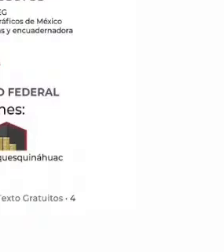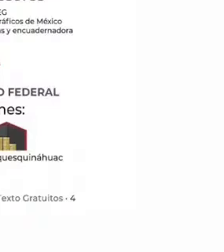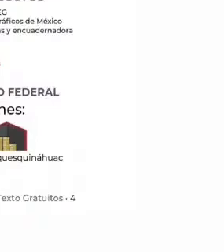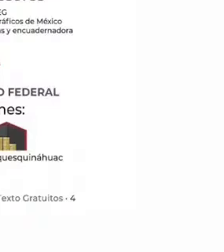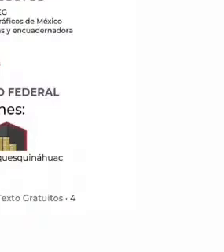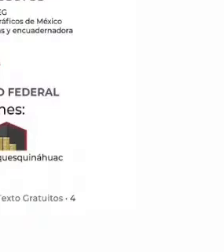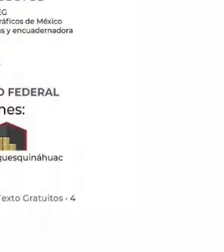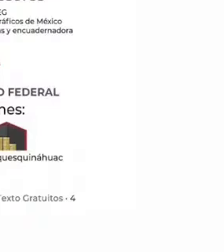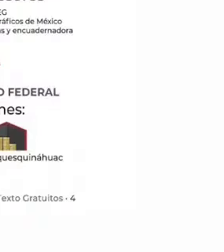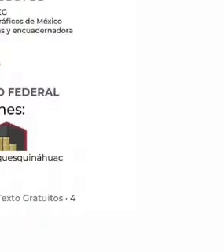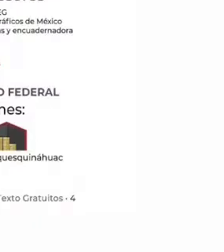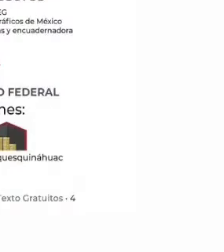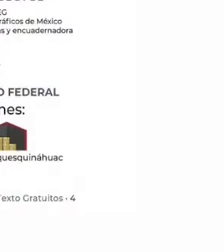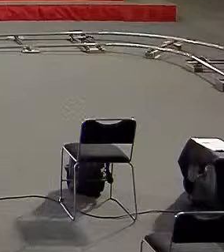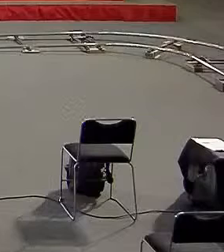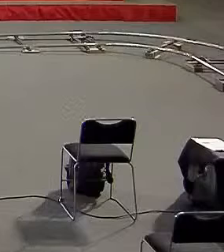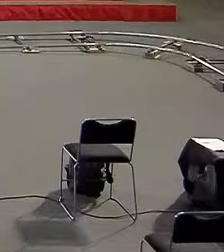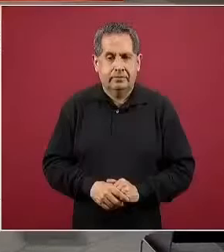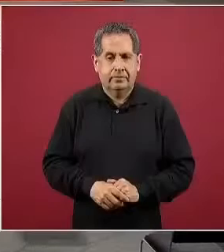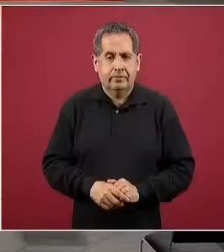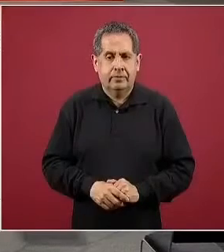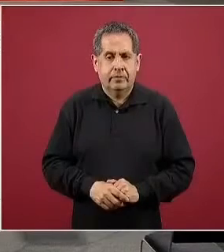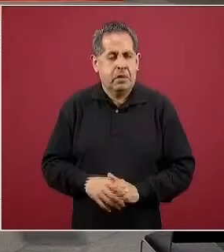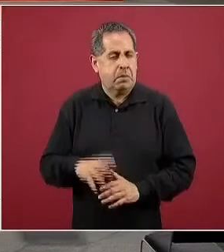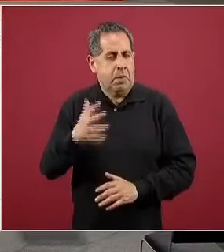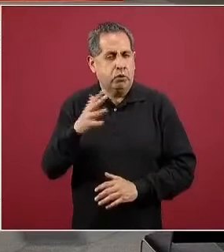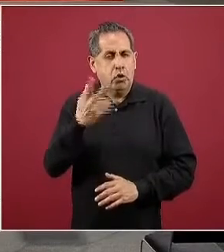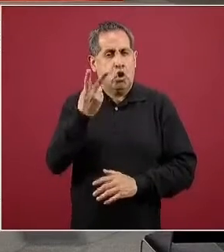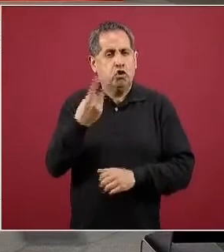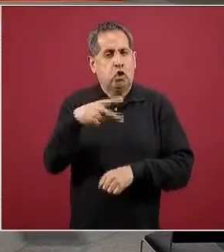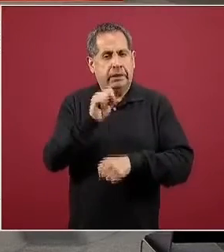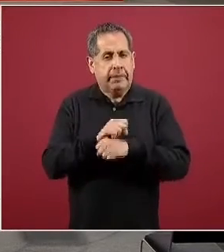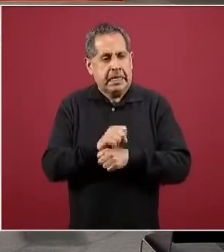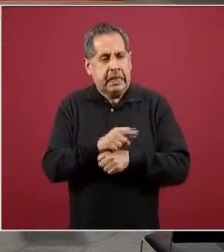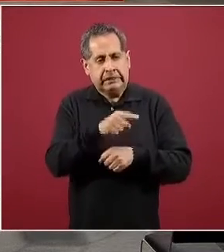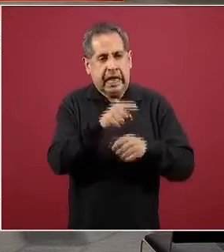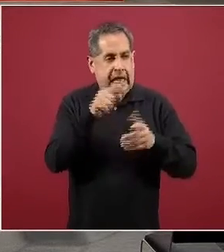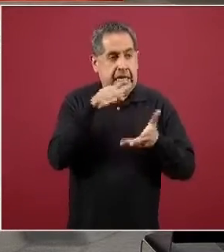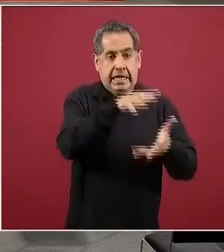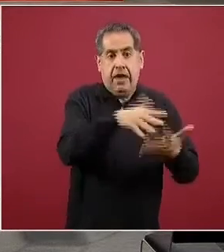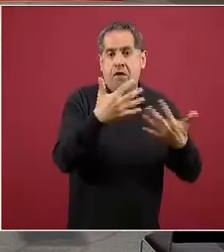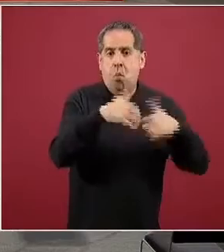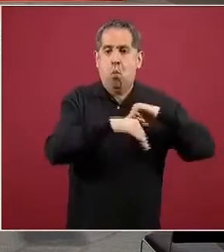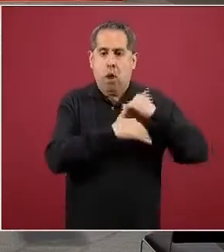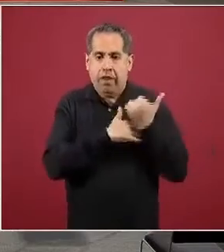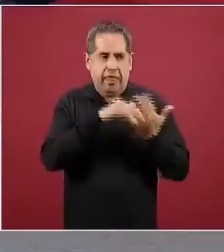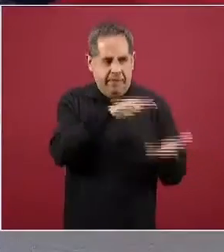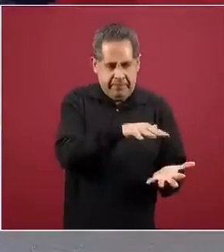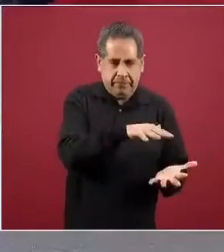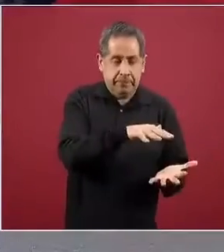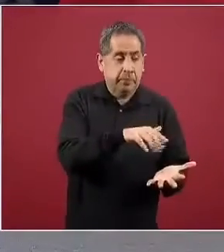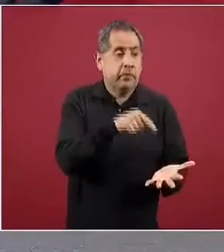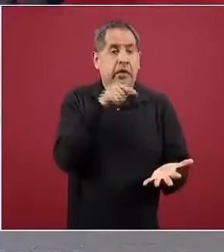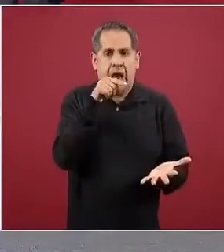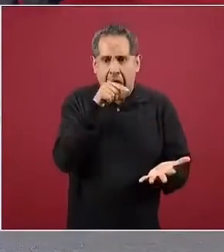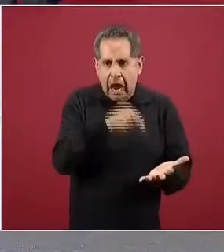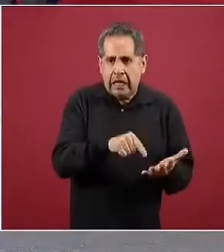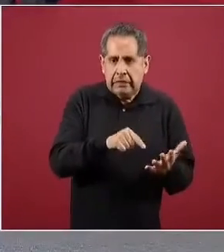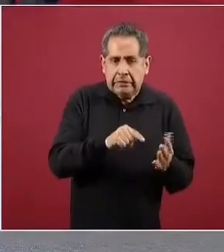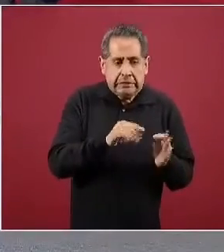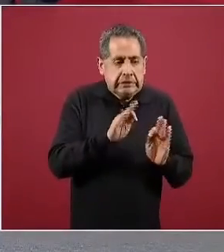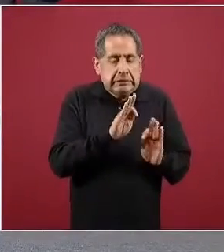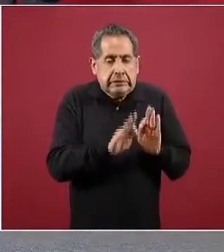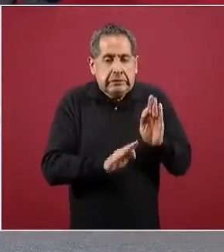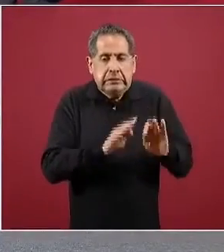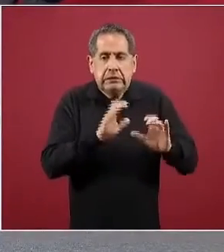país. Más o menos están 2 semanas los libros ahí y en ese lugar reciben un tratamiento